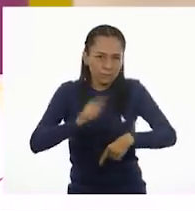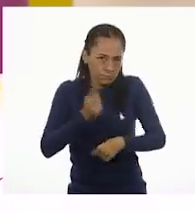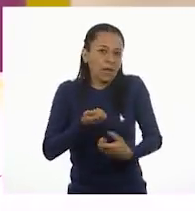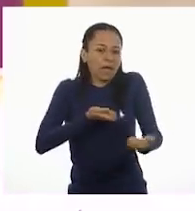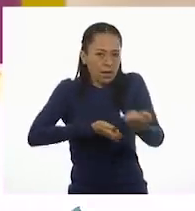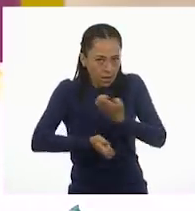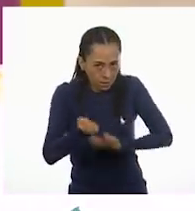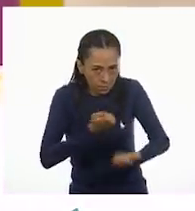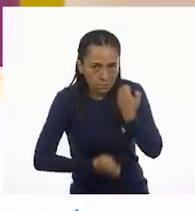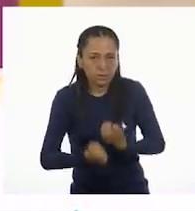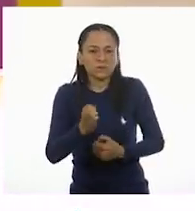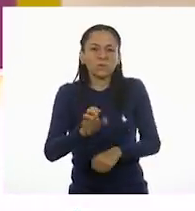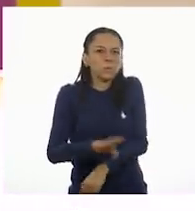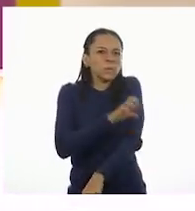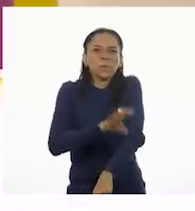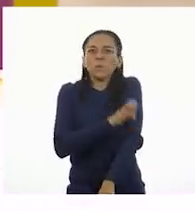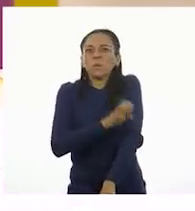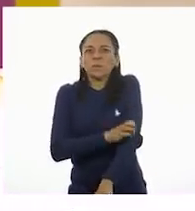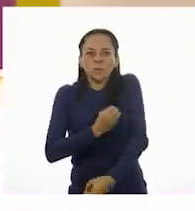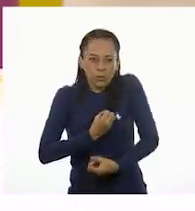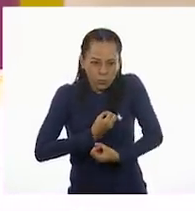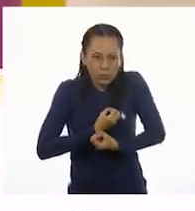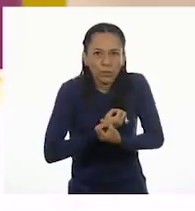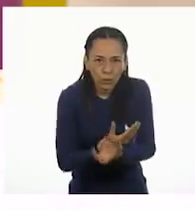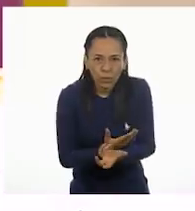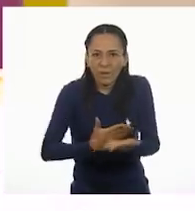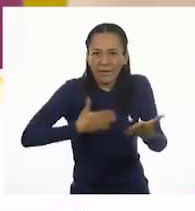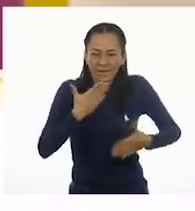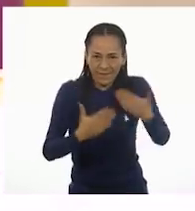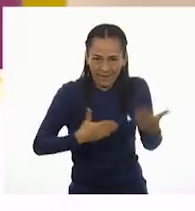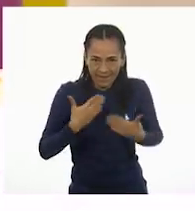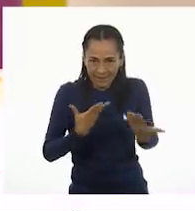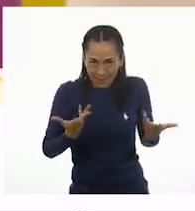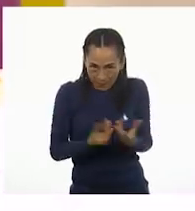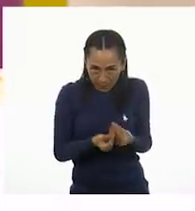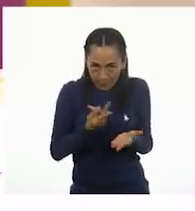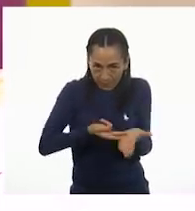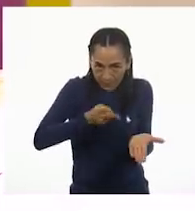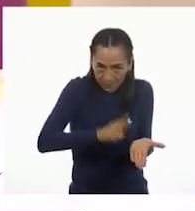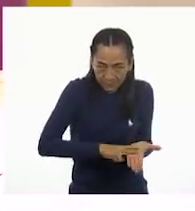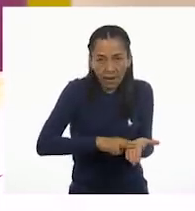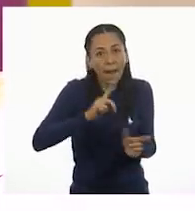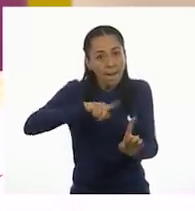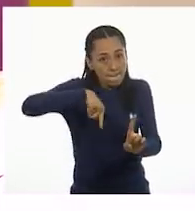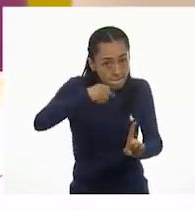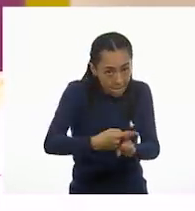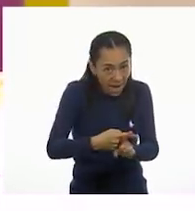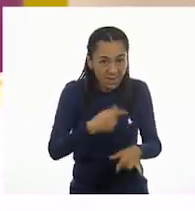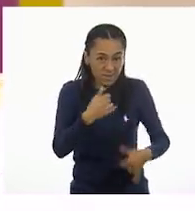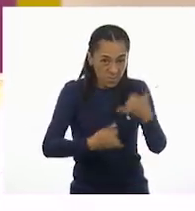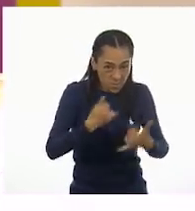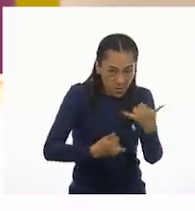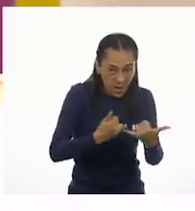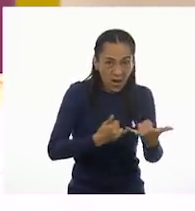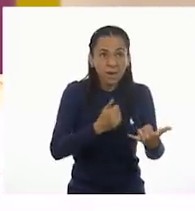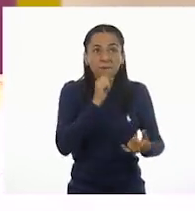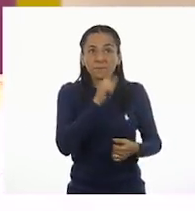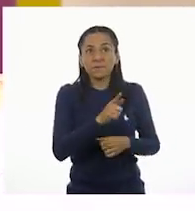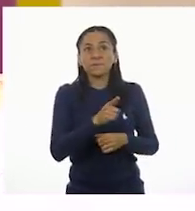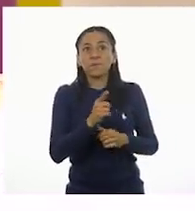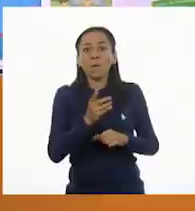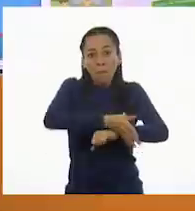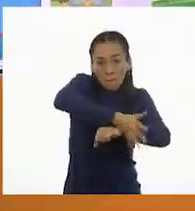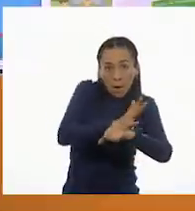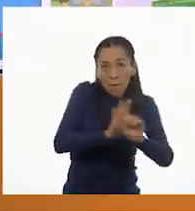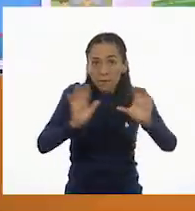energías en algo divertido, pues si entreno mucho y soy muy buen portero, ayudo a mi equipo a subir en la tabla. Así